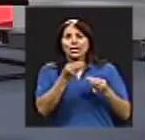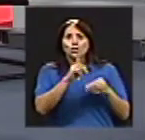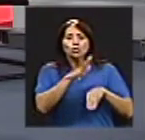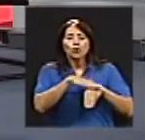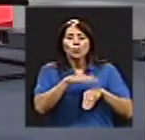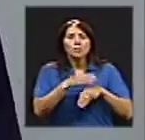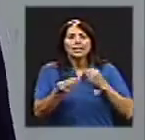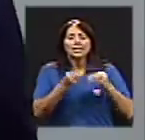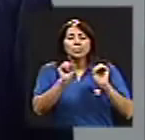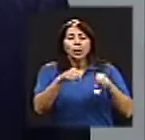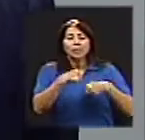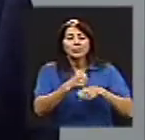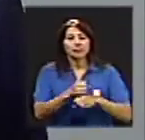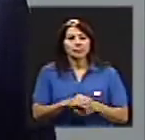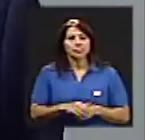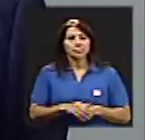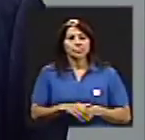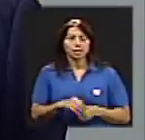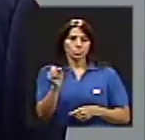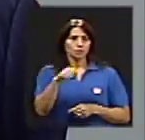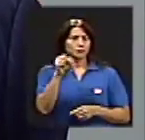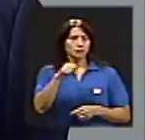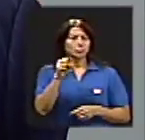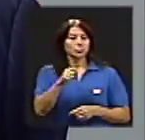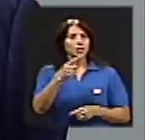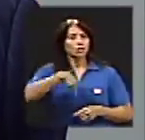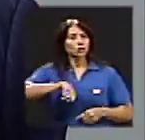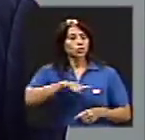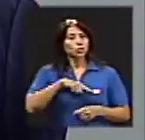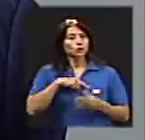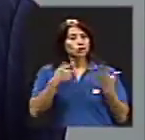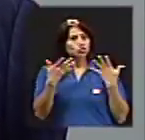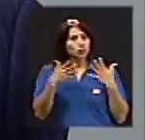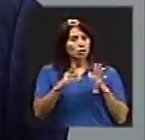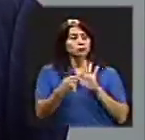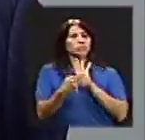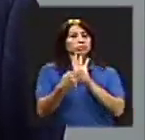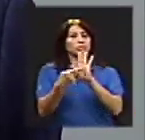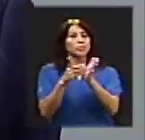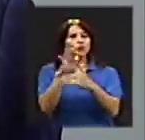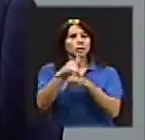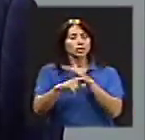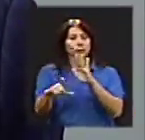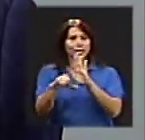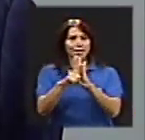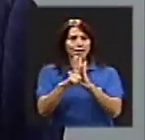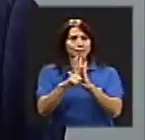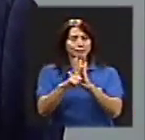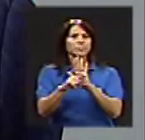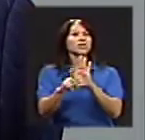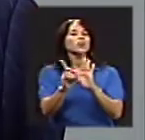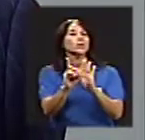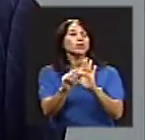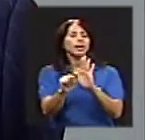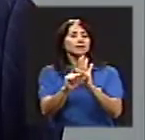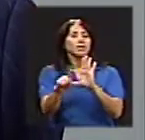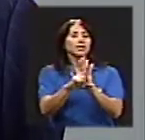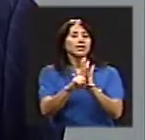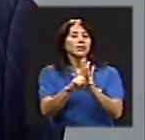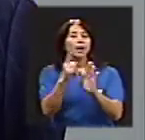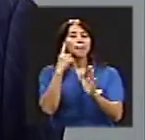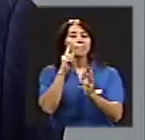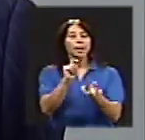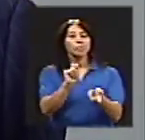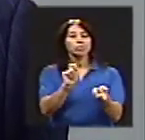Sí, claro. Nosotros, de hecho, ya hemos presentado un proyecto de ley a la Asamblea Legislativa para modificar